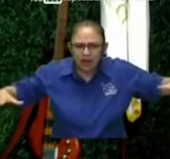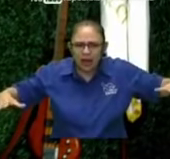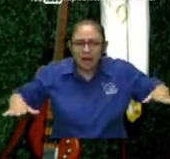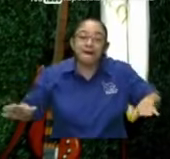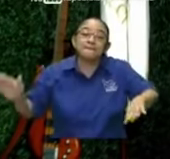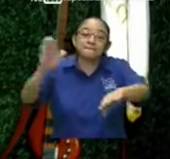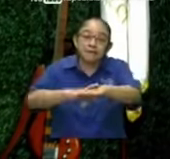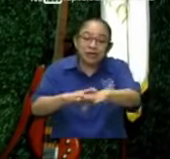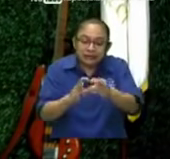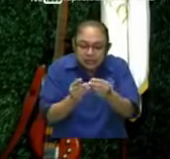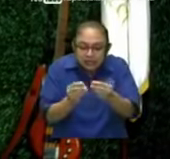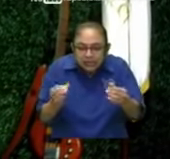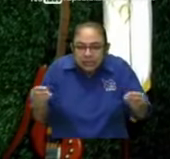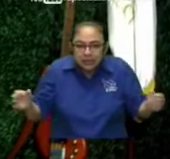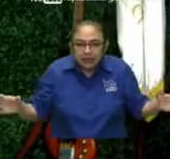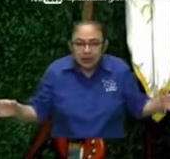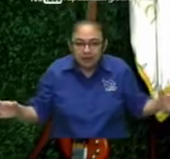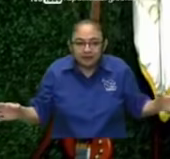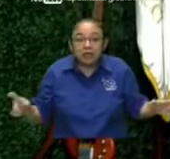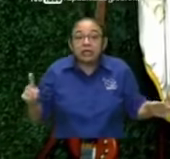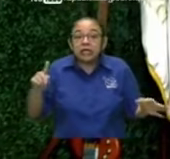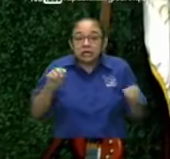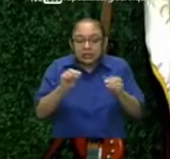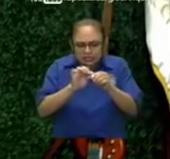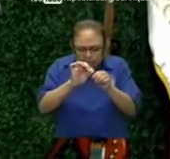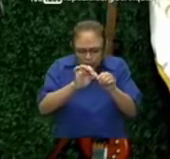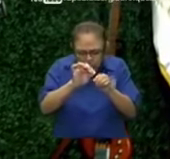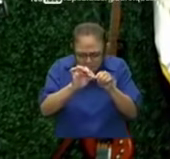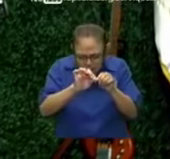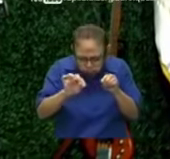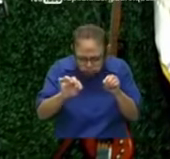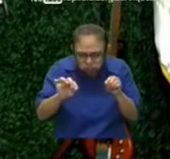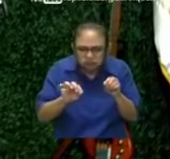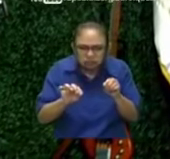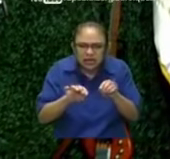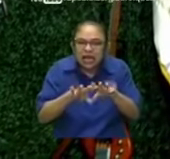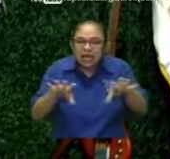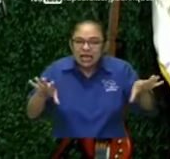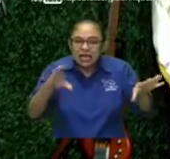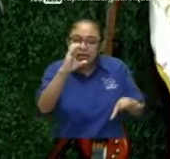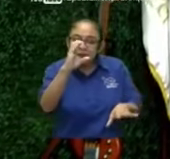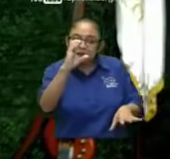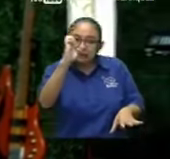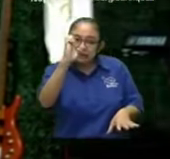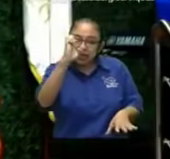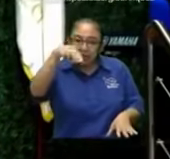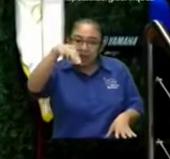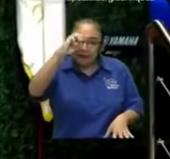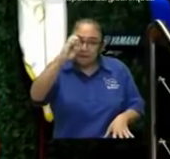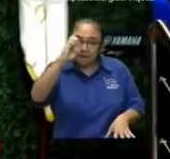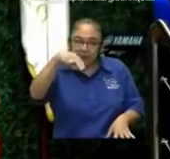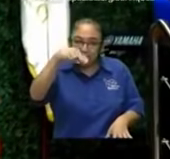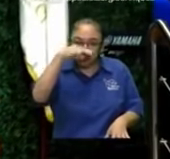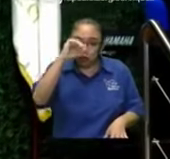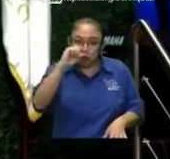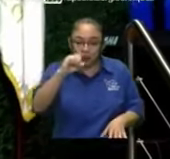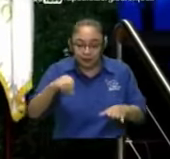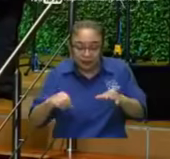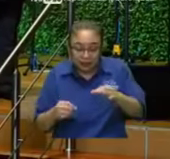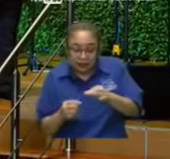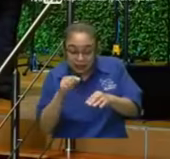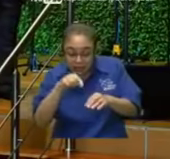tierra, y de repente se agrieta el cemento, y de esa grieta sale un